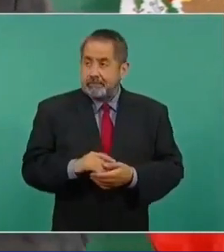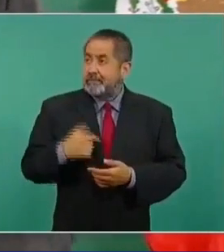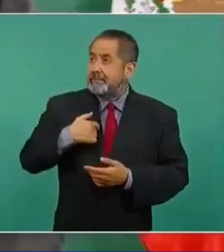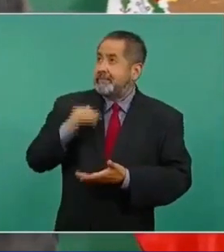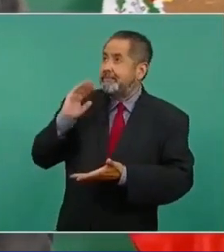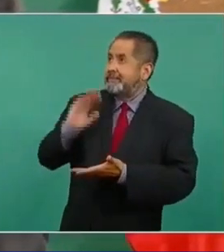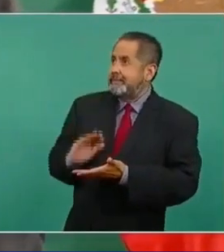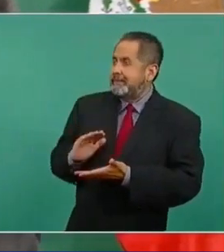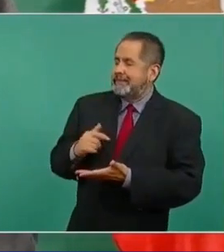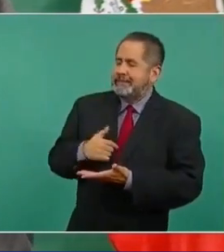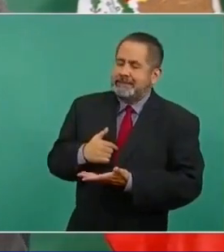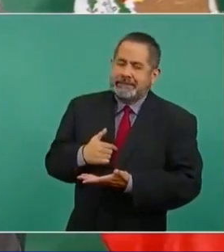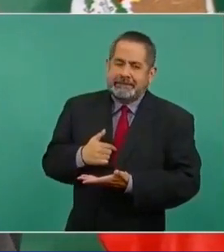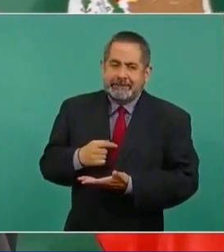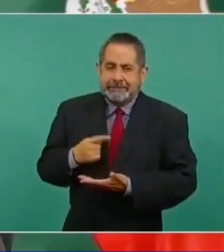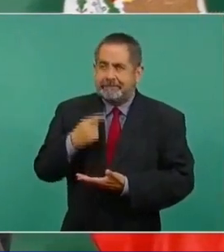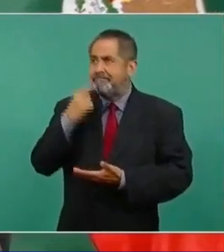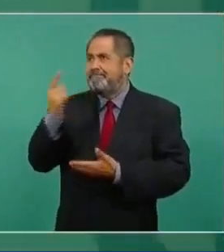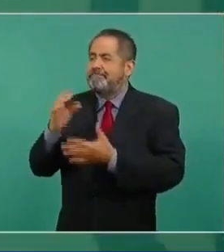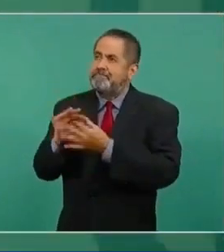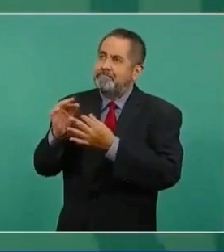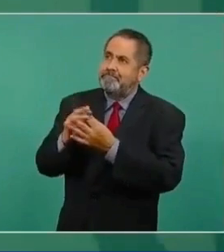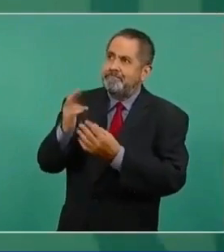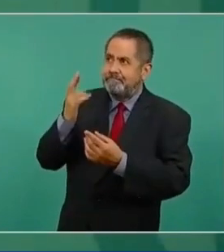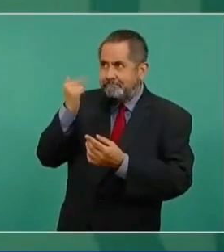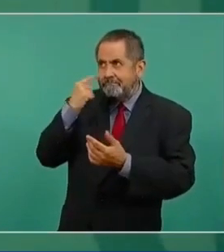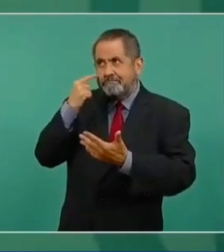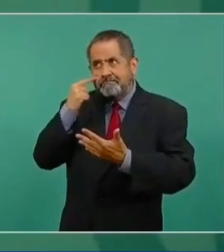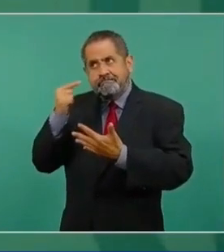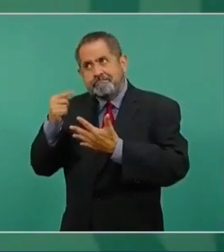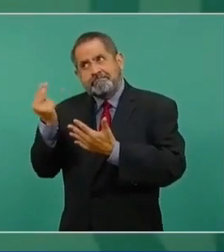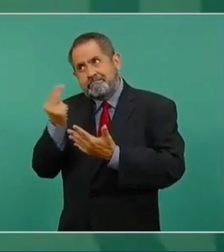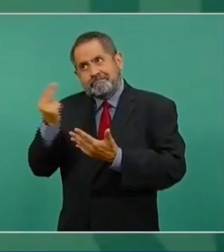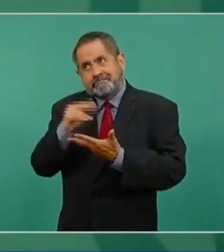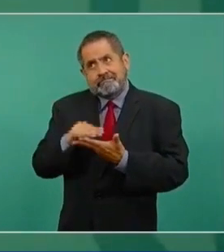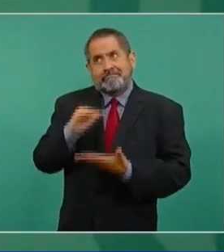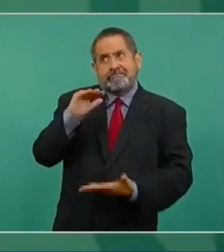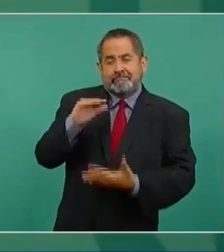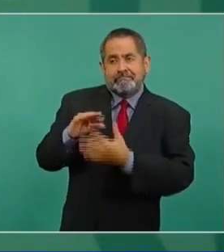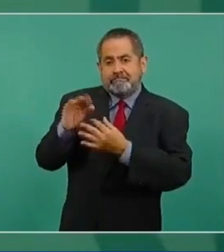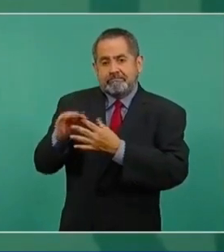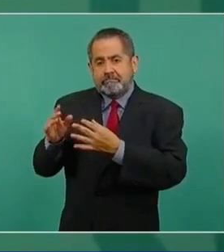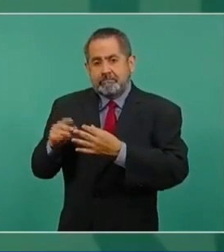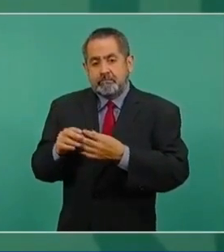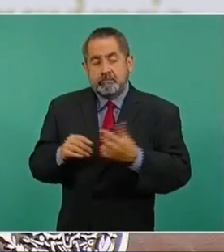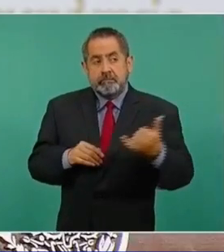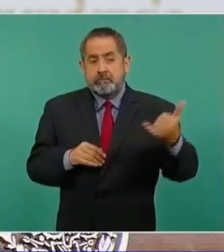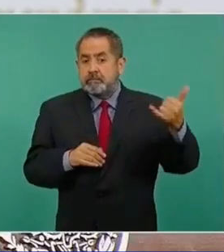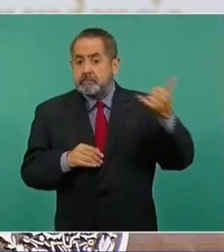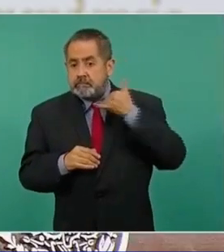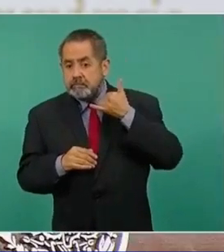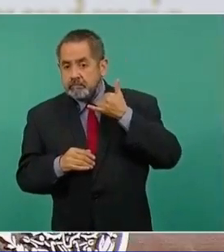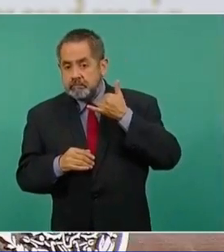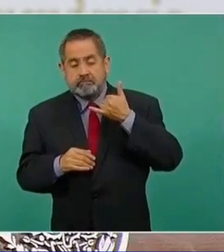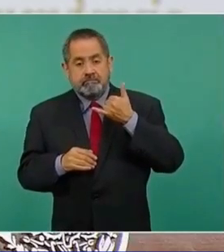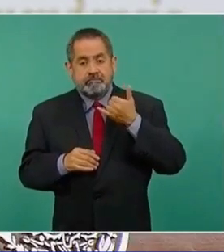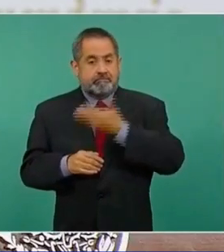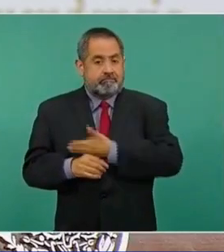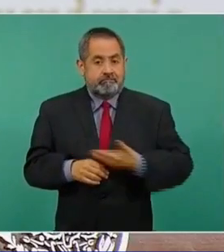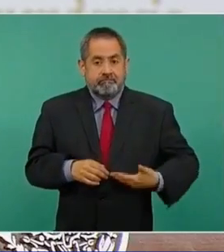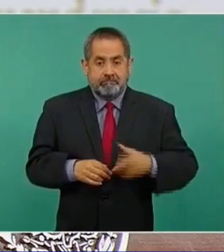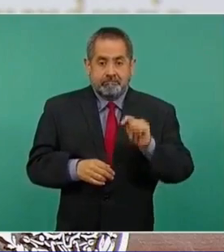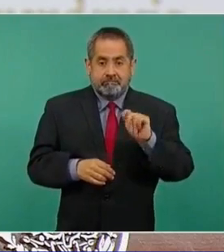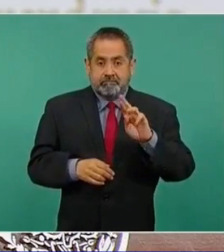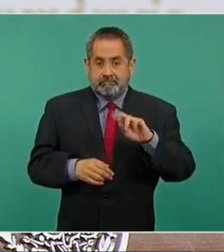México dio sus argumentos y resistimos. Entonces, por eso la llamada del presidente.